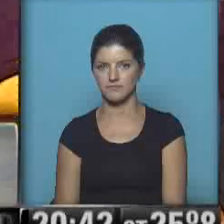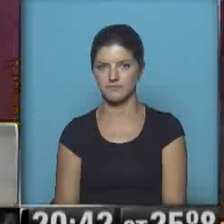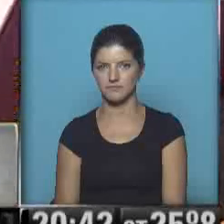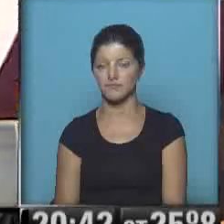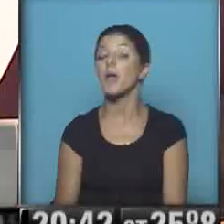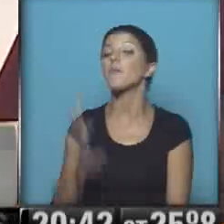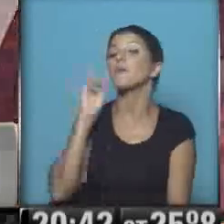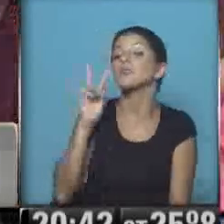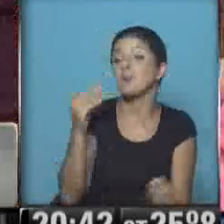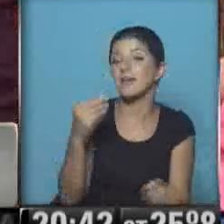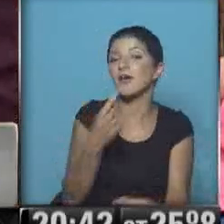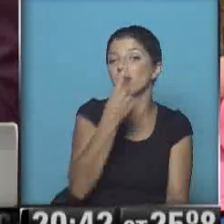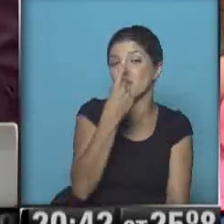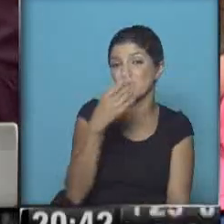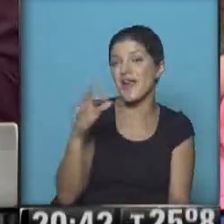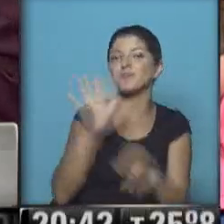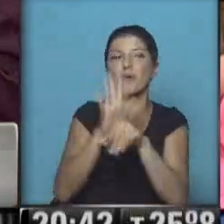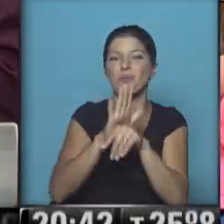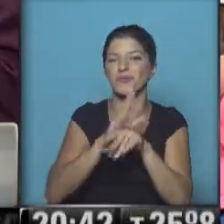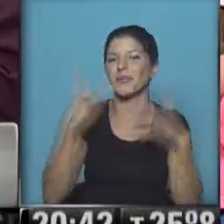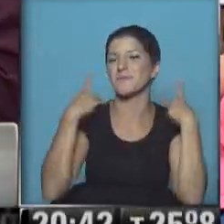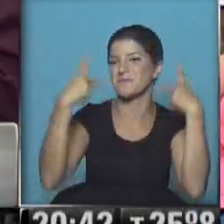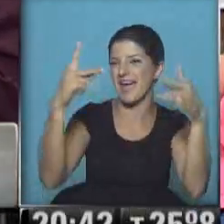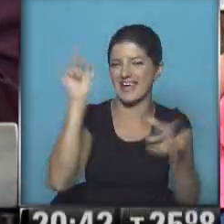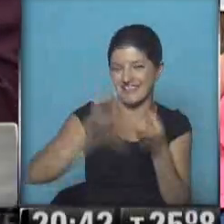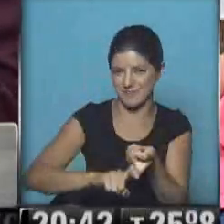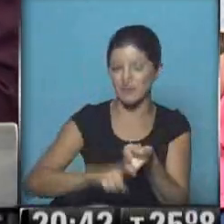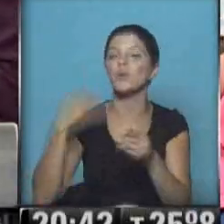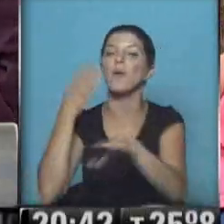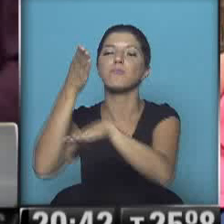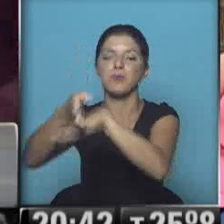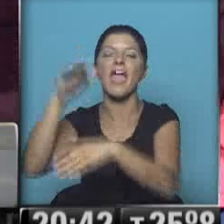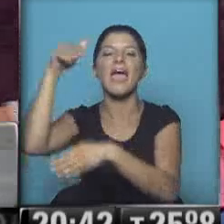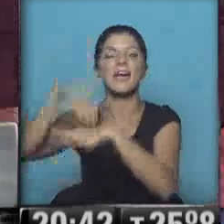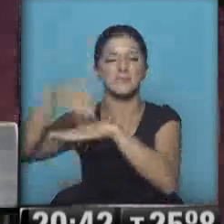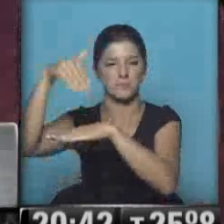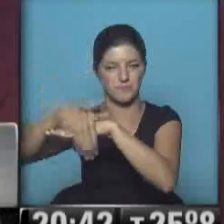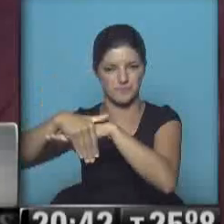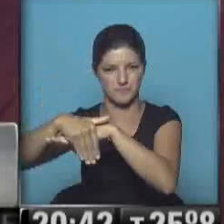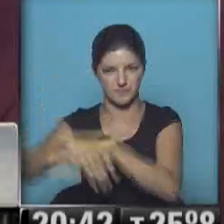Vamos a ver que es una semana de miel porque vamos a ir a Iguazú. ¿Para qué?